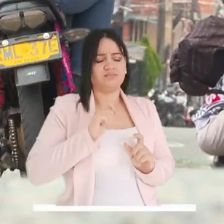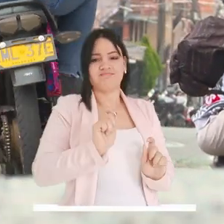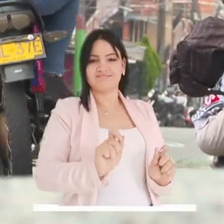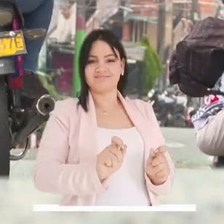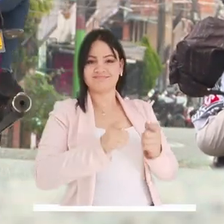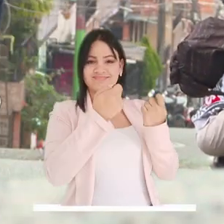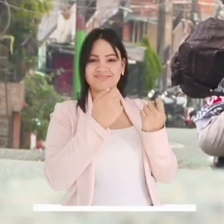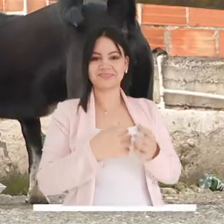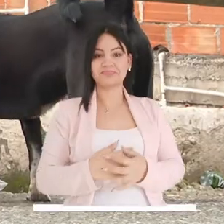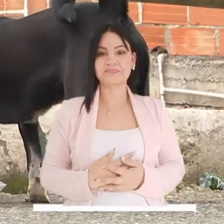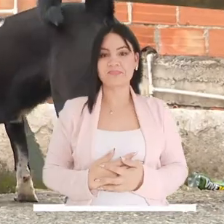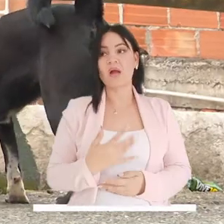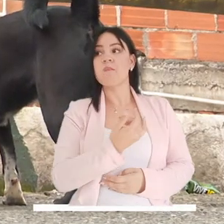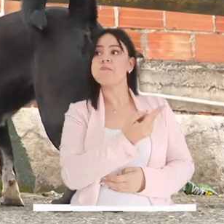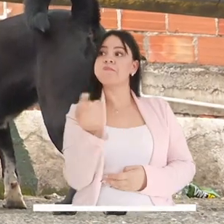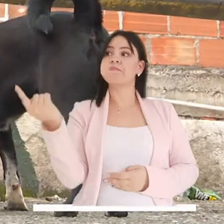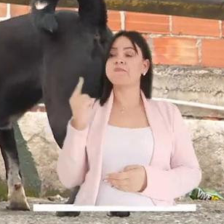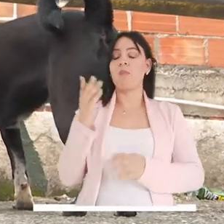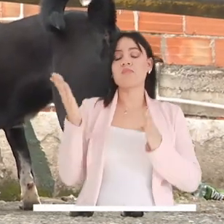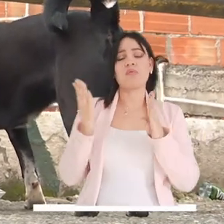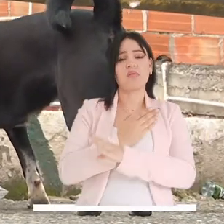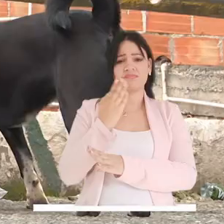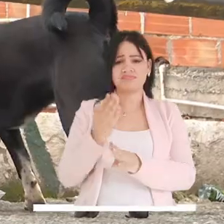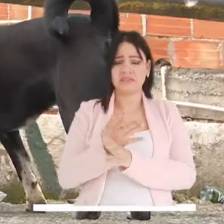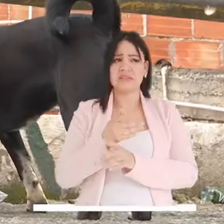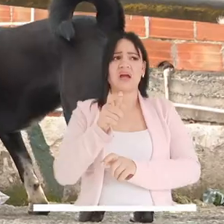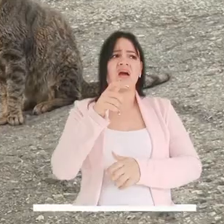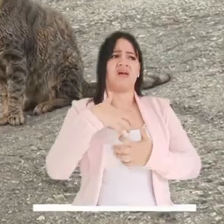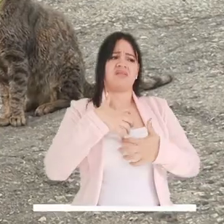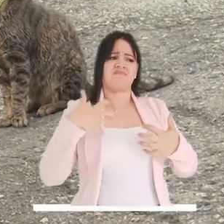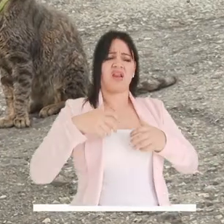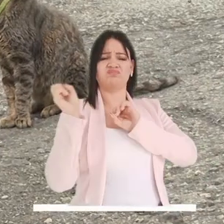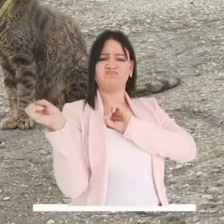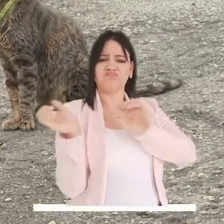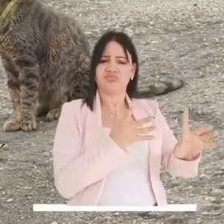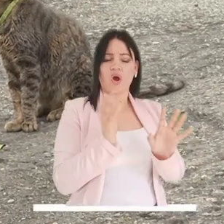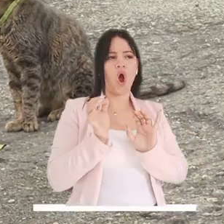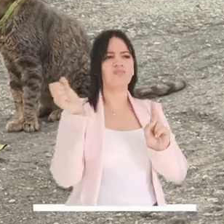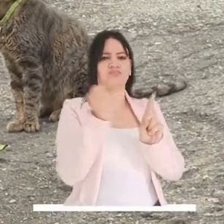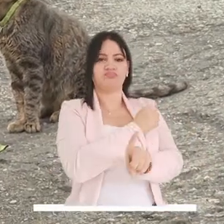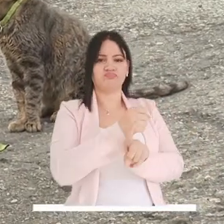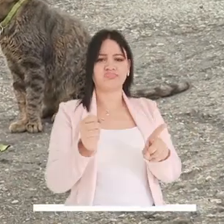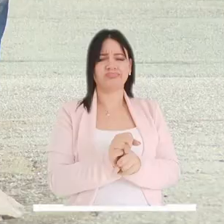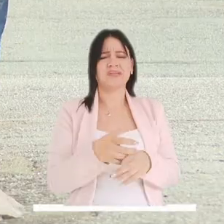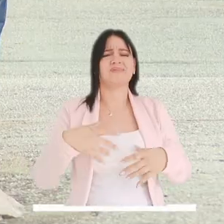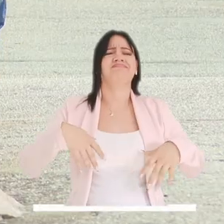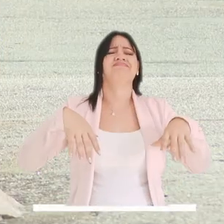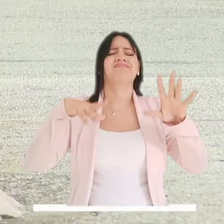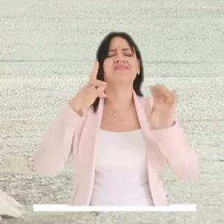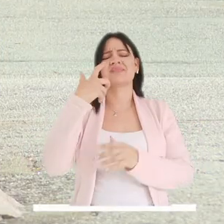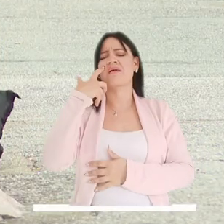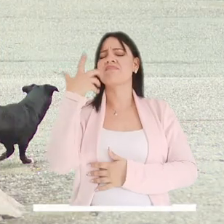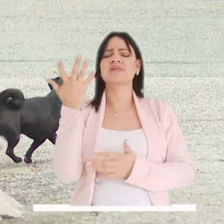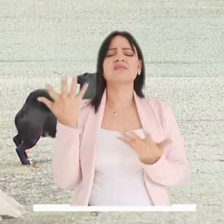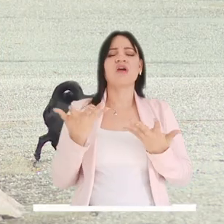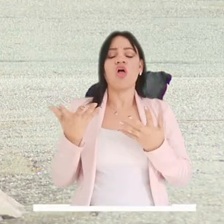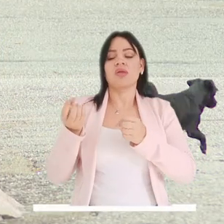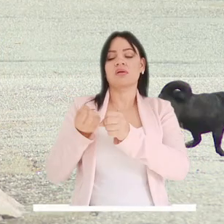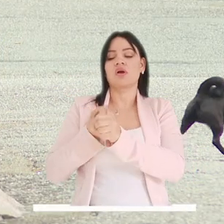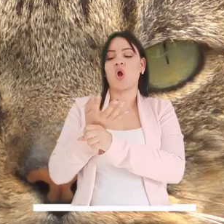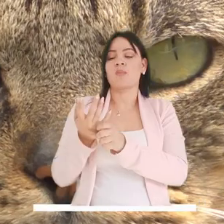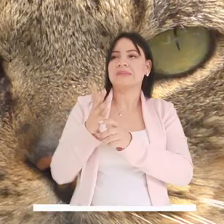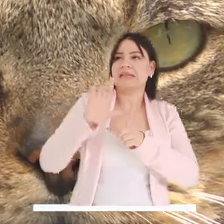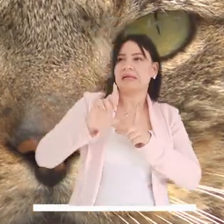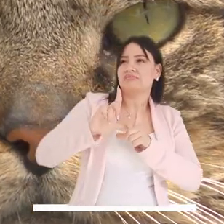y abandono animal ha sido una de las problemáticas que se han llevado más a cabo aquí en las comunas más periféricas del